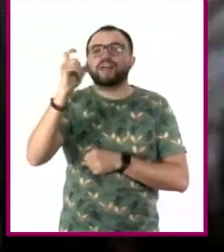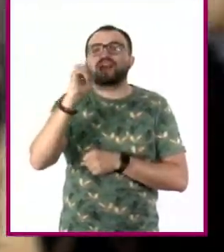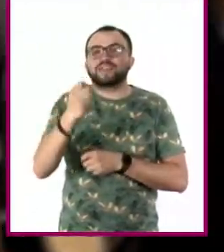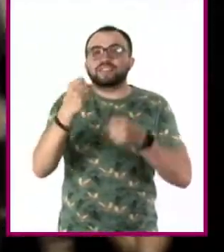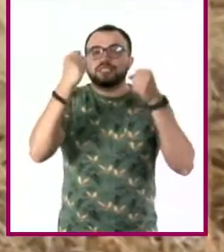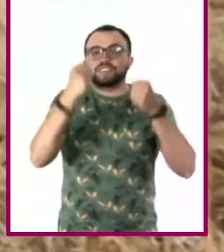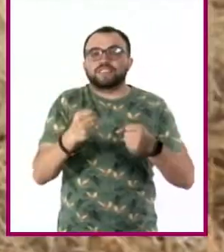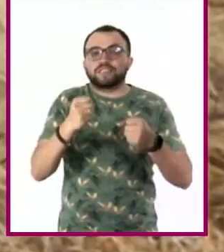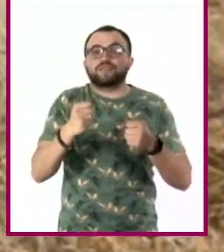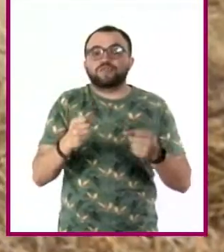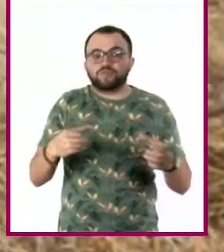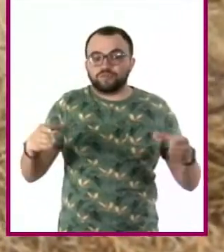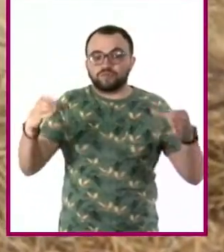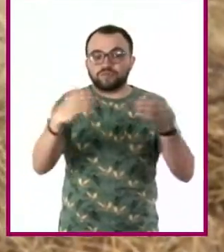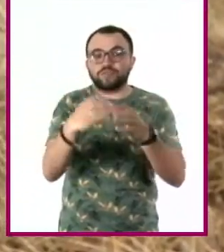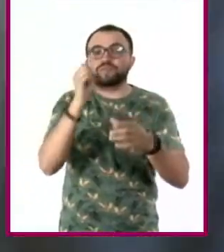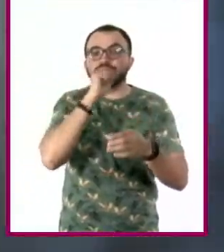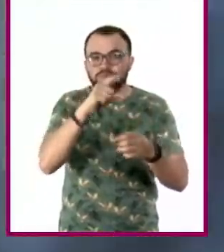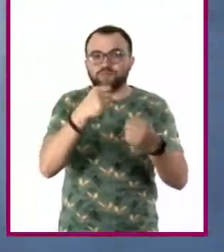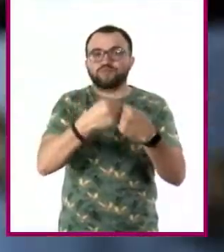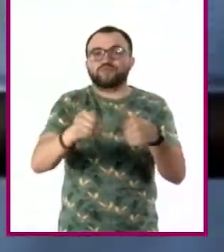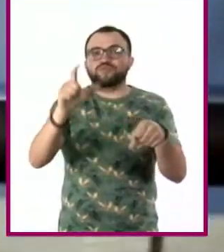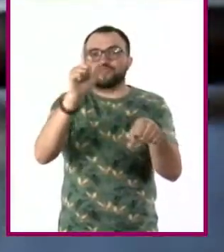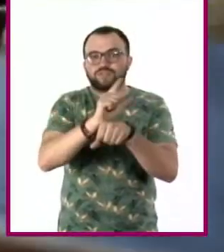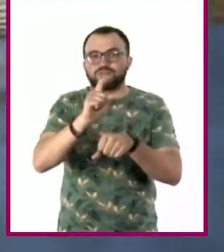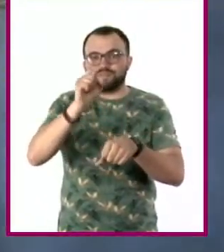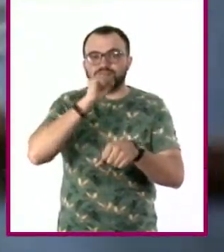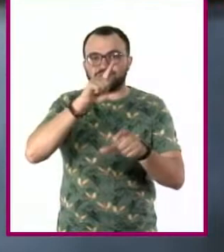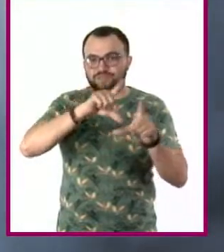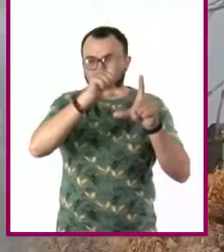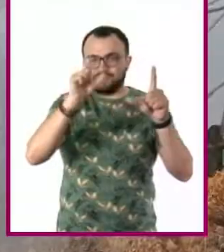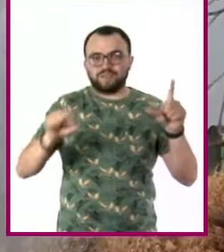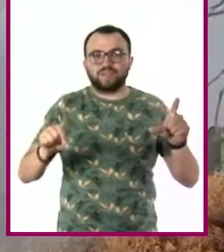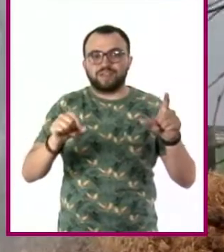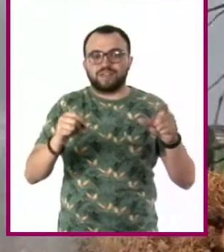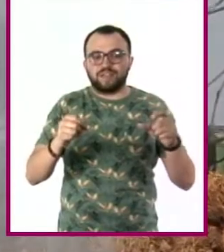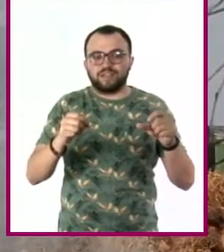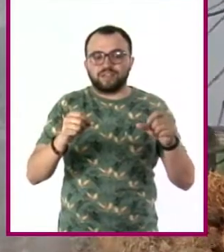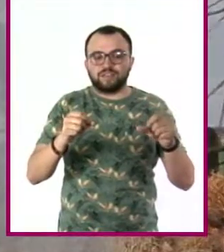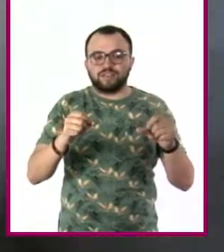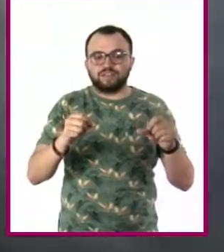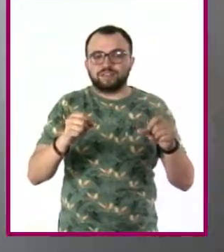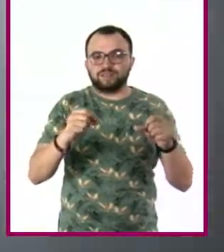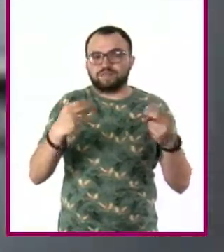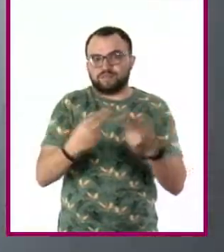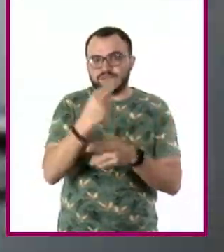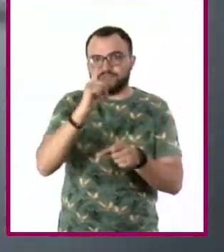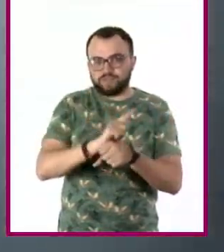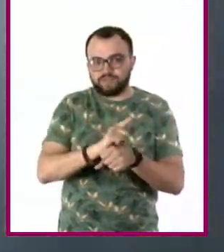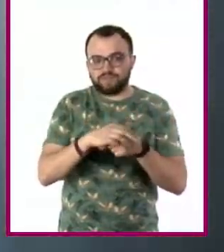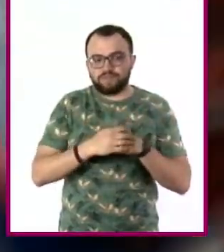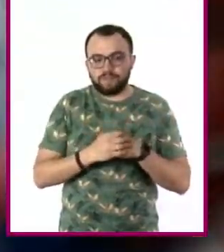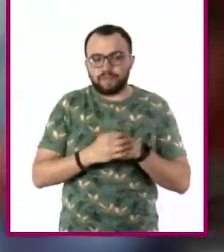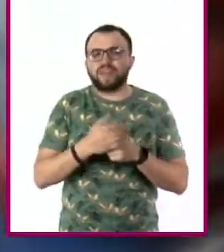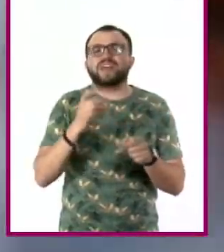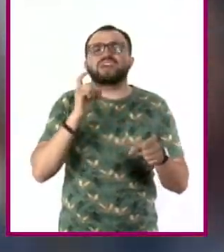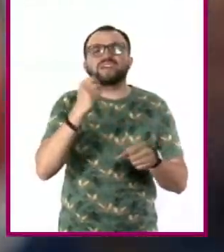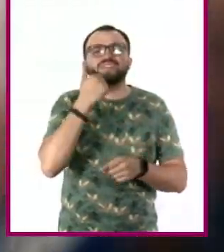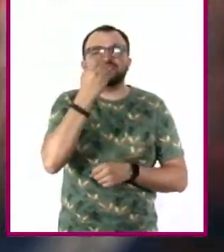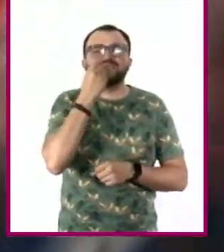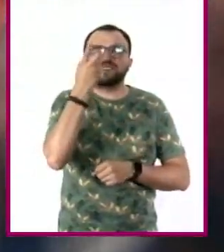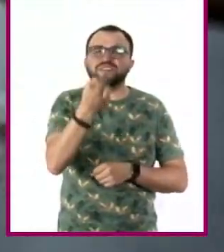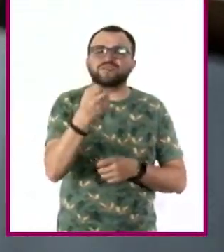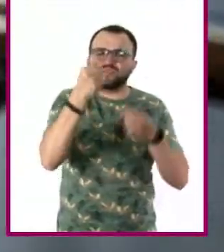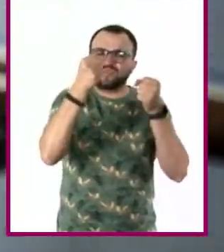es cuando se formó la Sociedad de las Naciones. Órale. ¿Y qué querían expresar con el término seguridad colectiva? Que